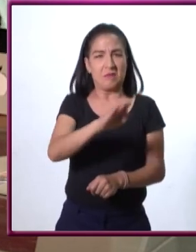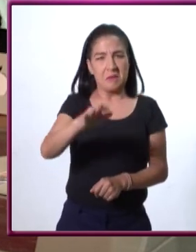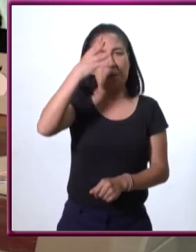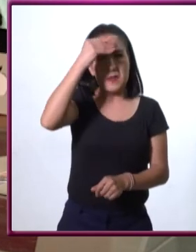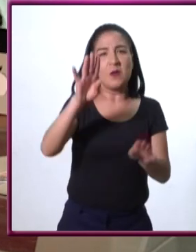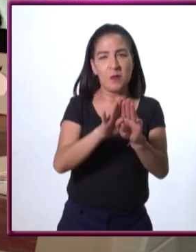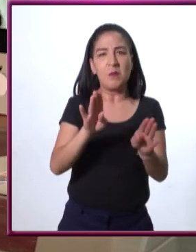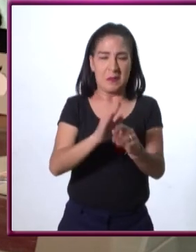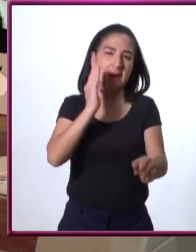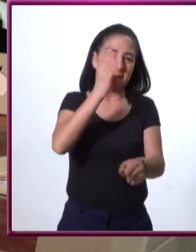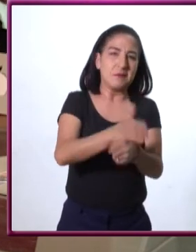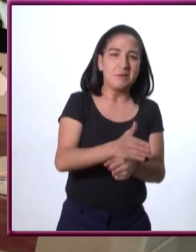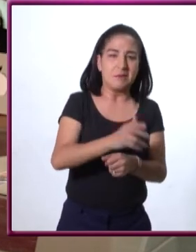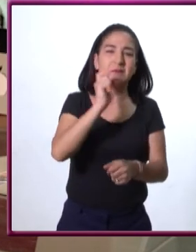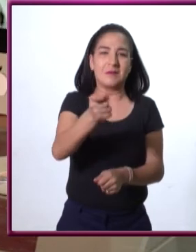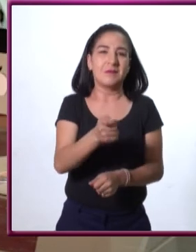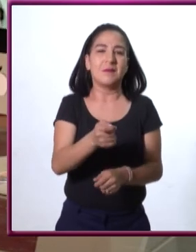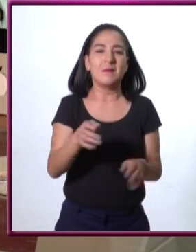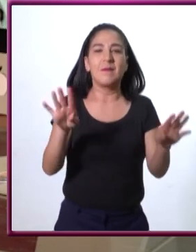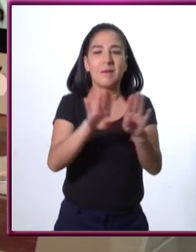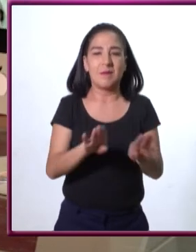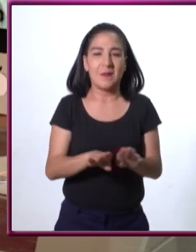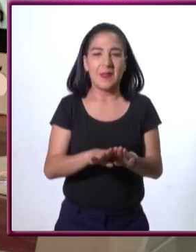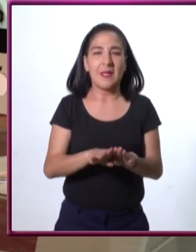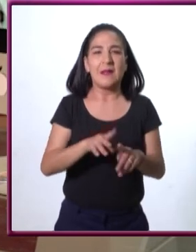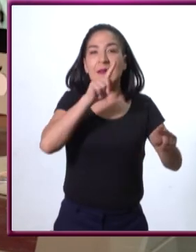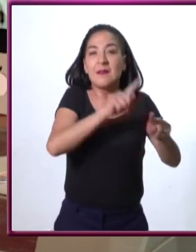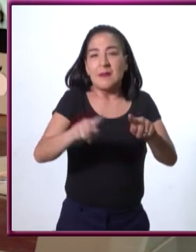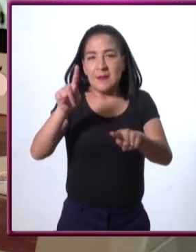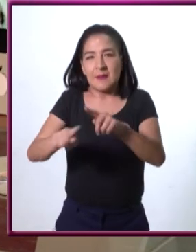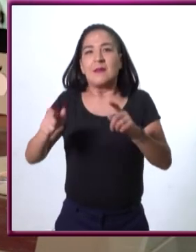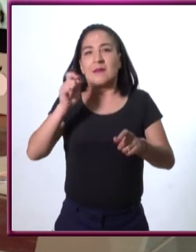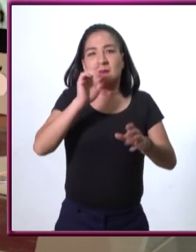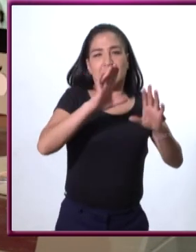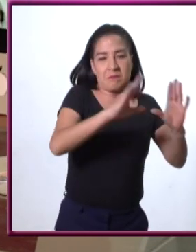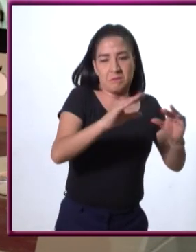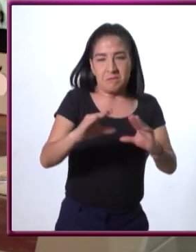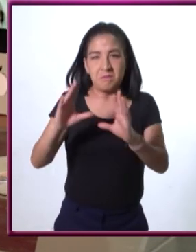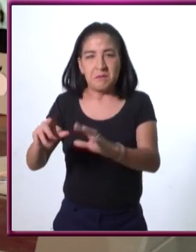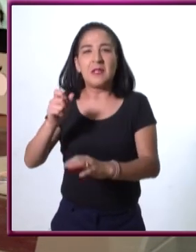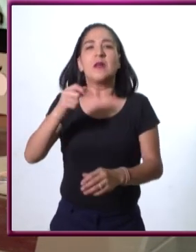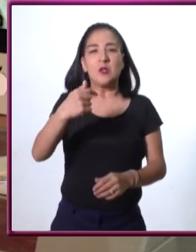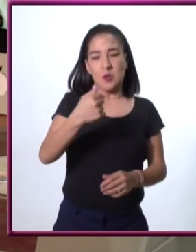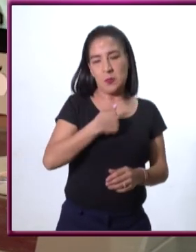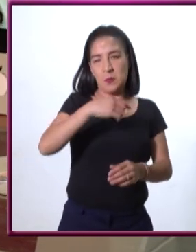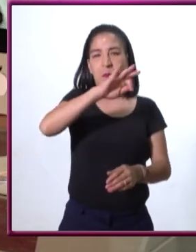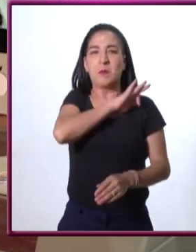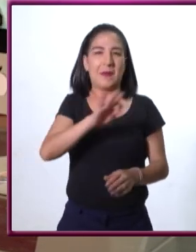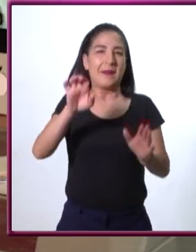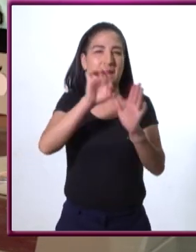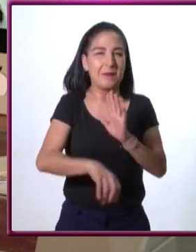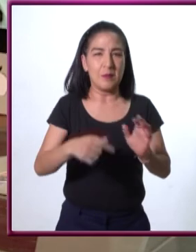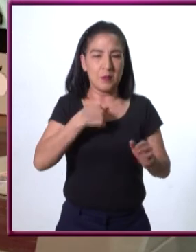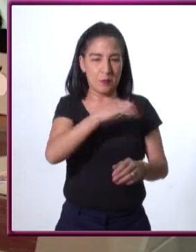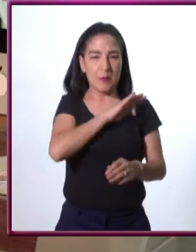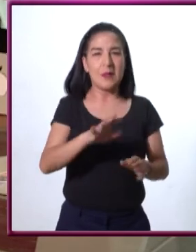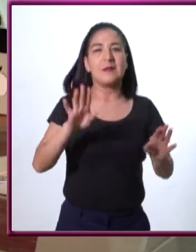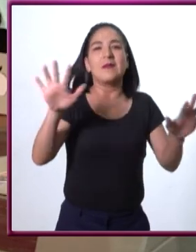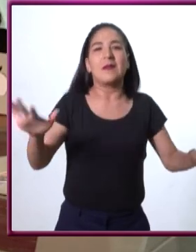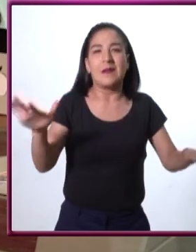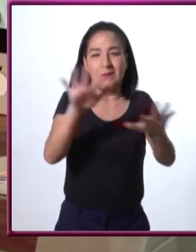a través del castigo, es una de las diversas estrategias a través de las cuales yo puedo reducir conducta y con